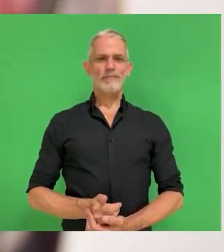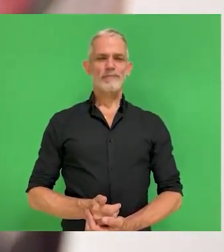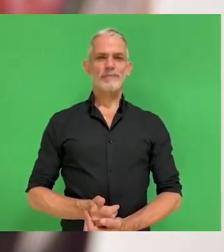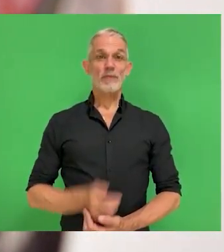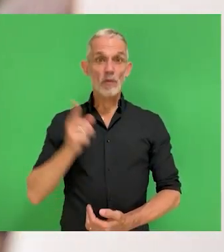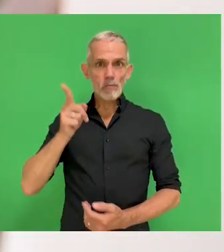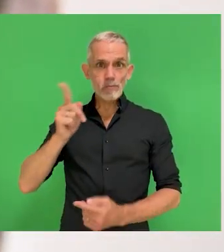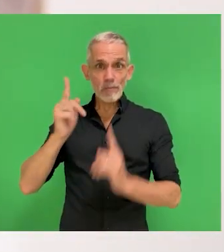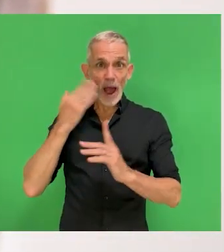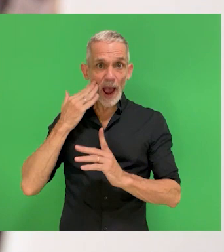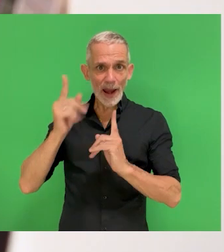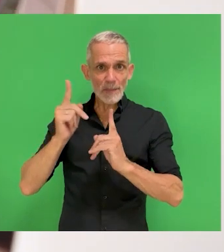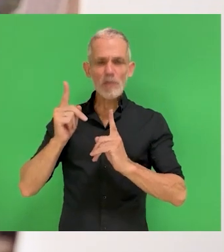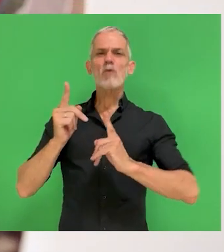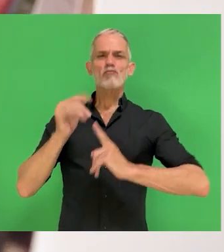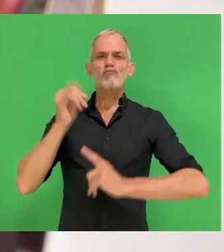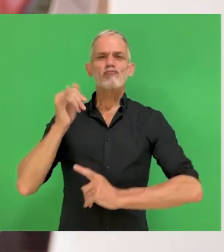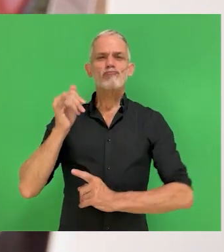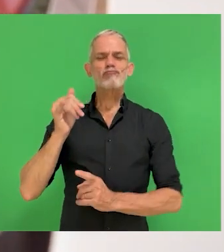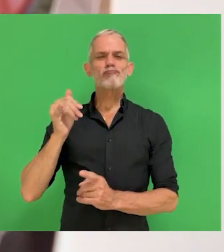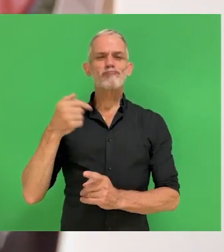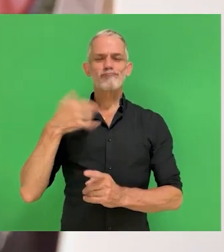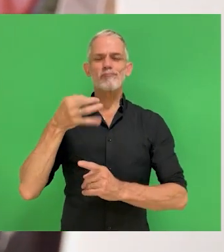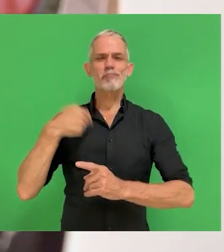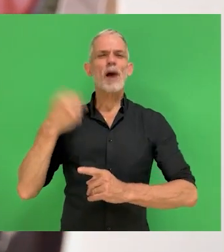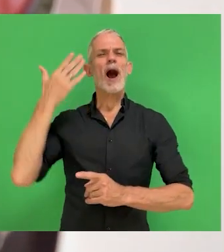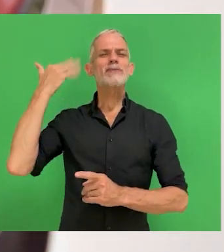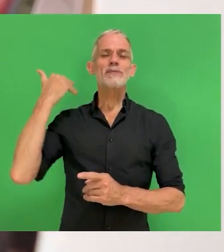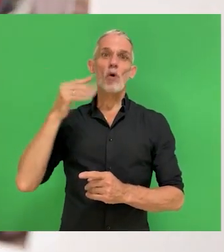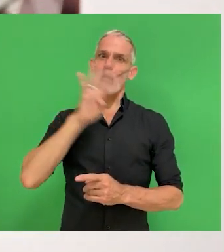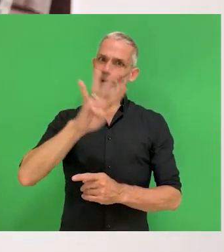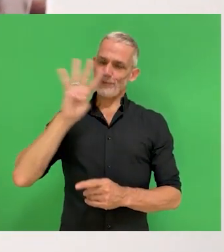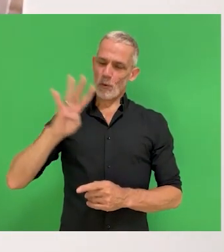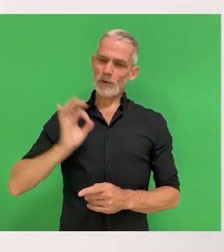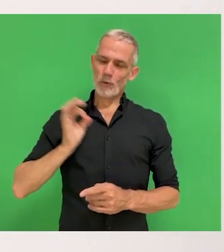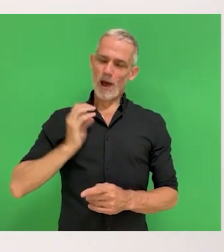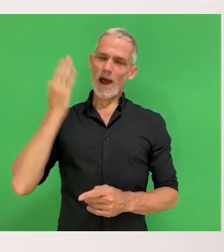¿Qué sos vos? Soy yo, sí. Hace 44 años.